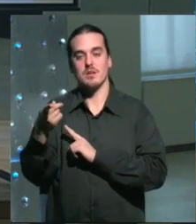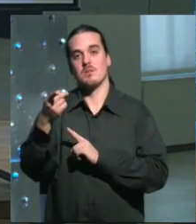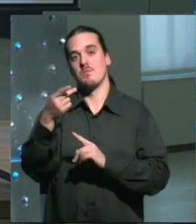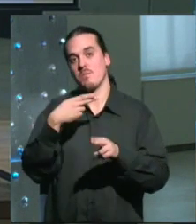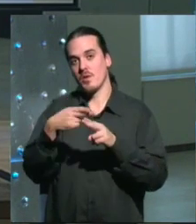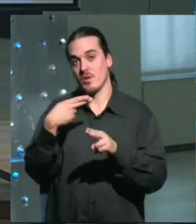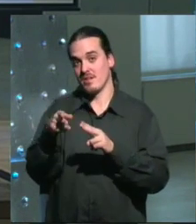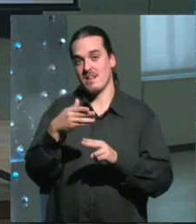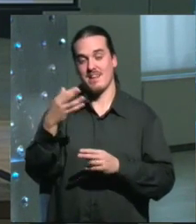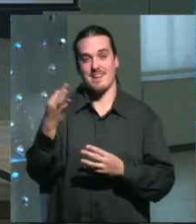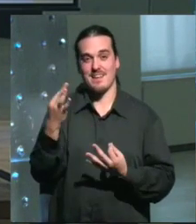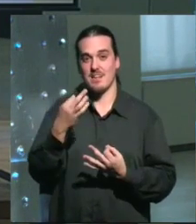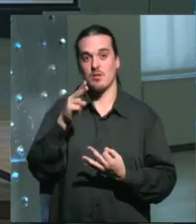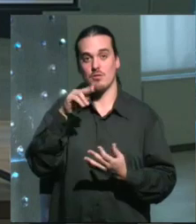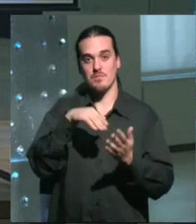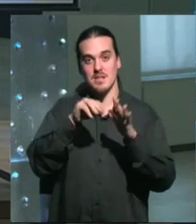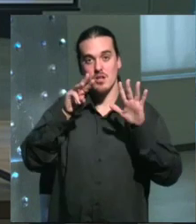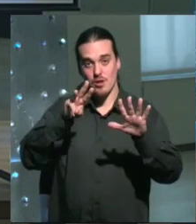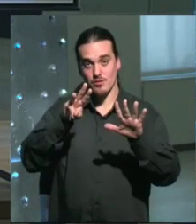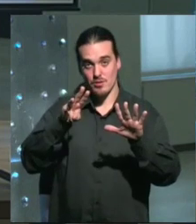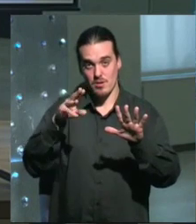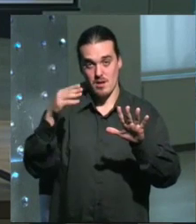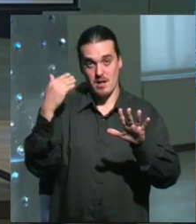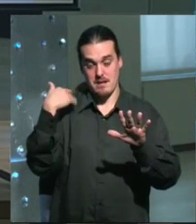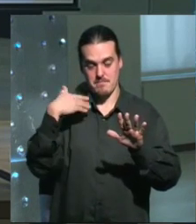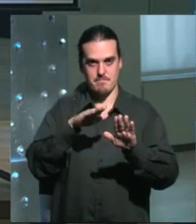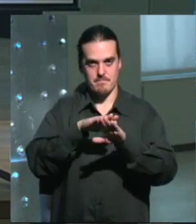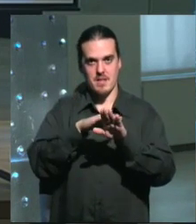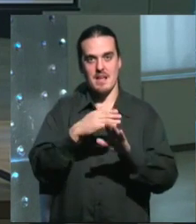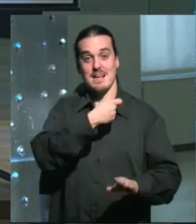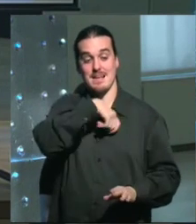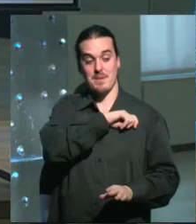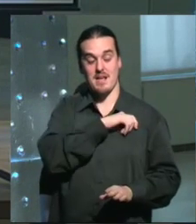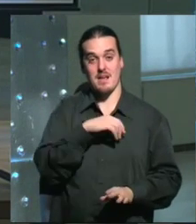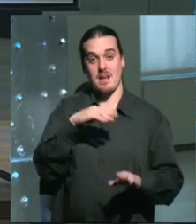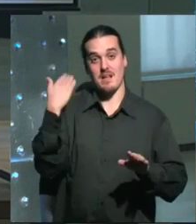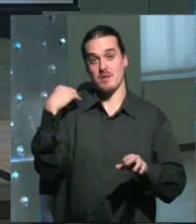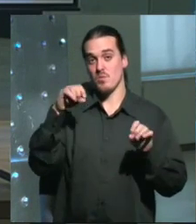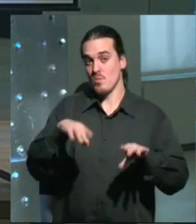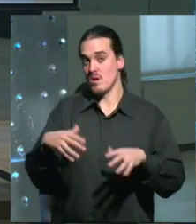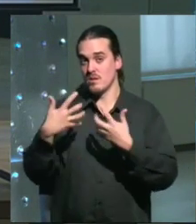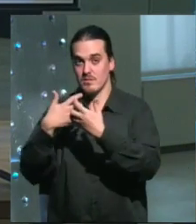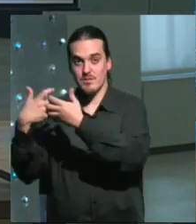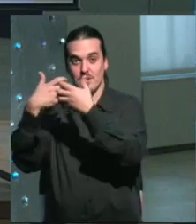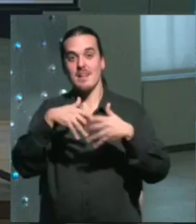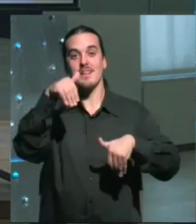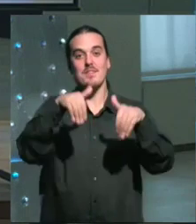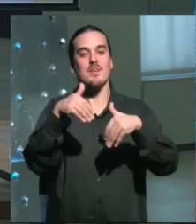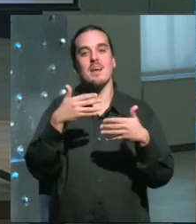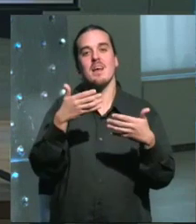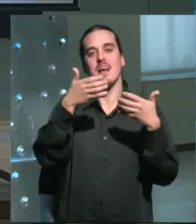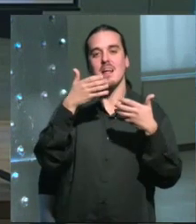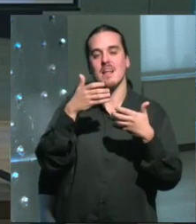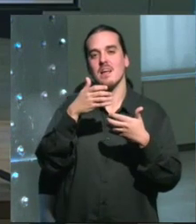hago un paréntesis, en España, al igual que en Estados Unidos, Las elecciones se ganan y se pierden en